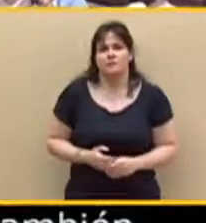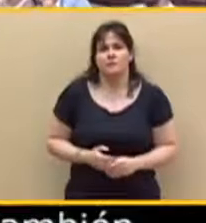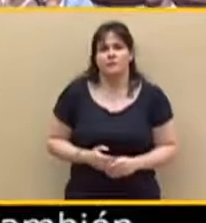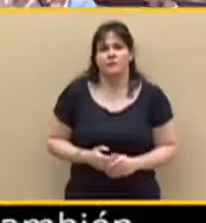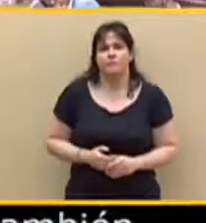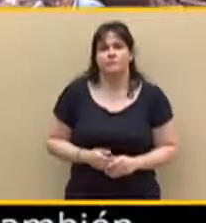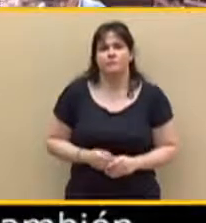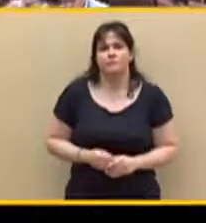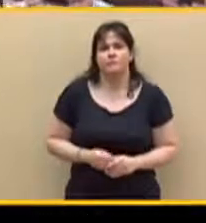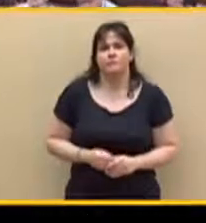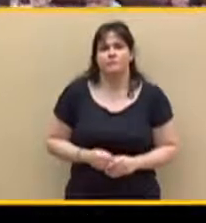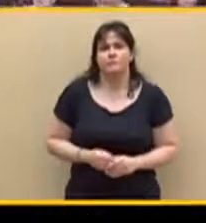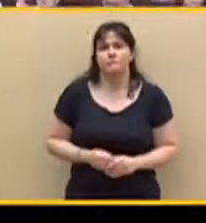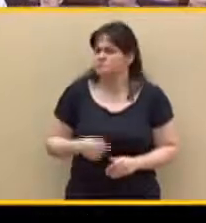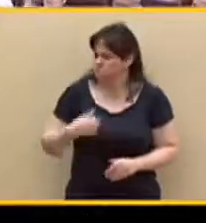Y